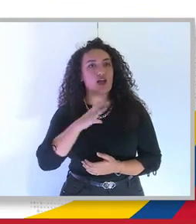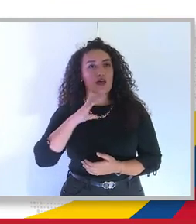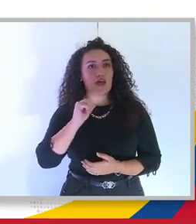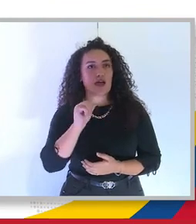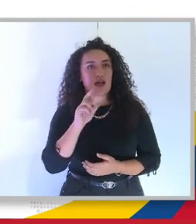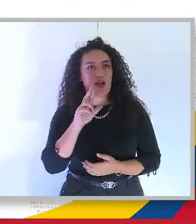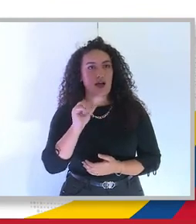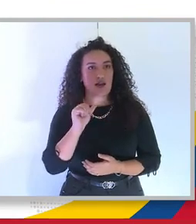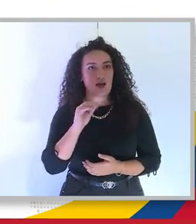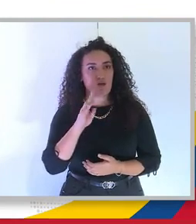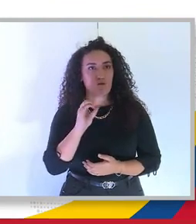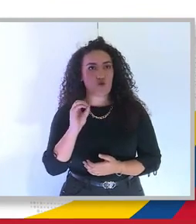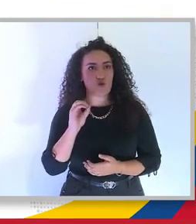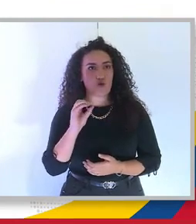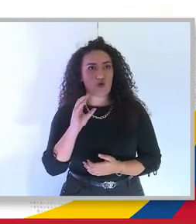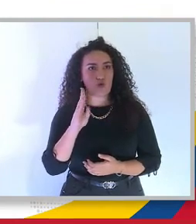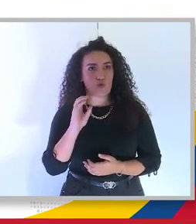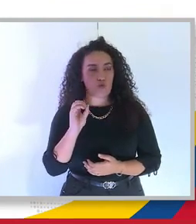micrófono.